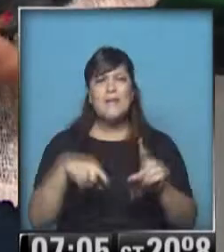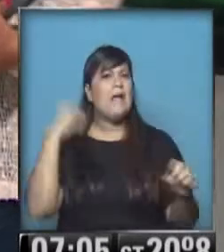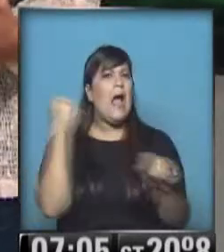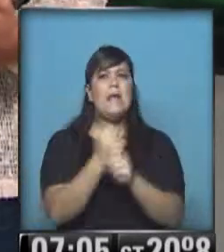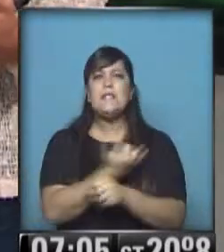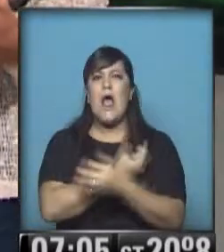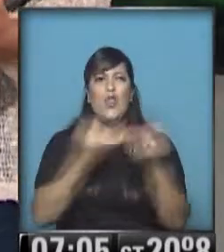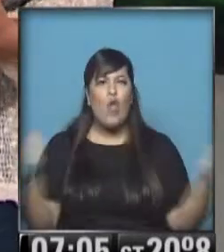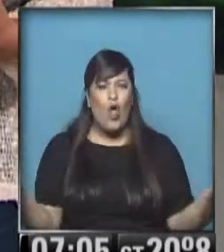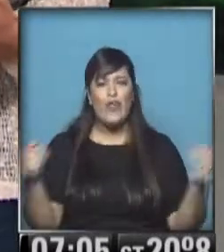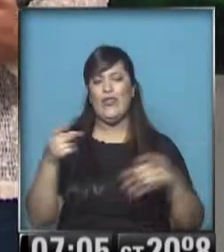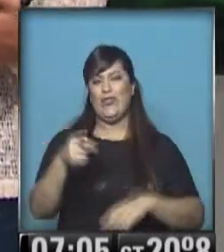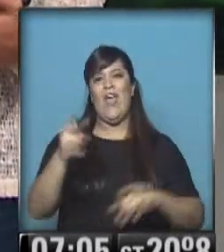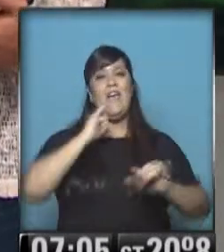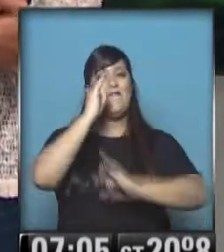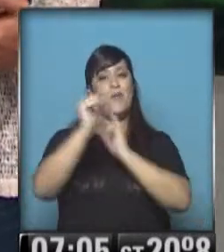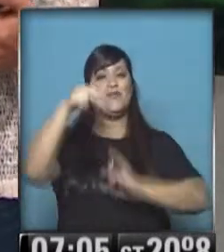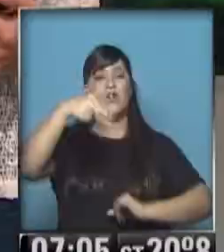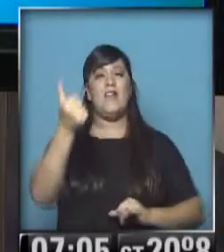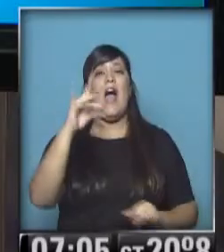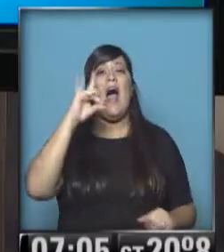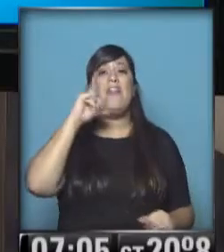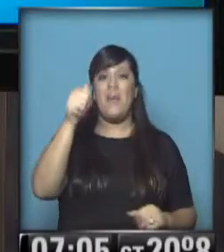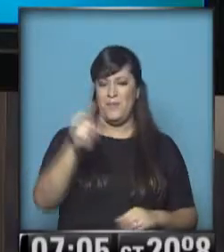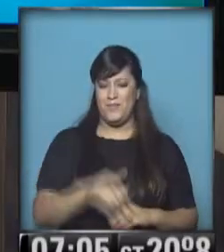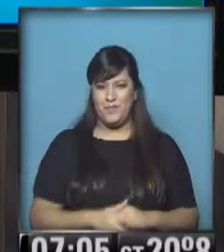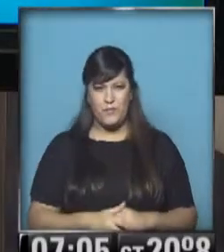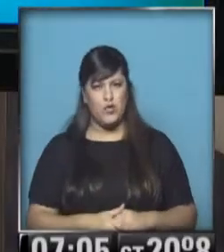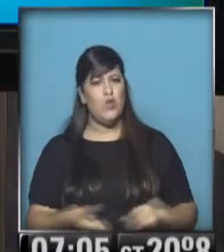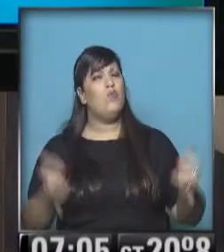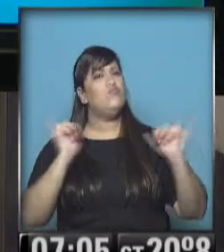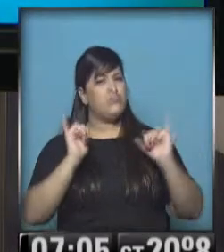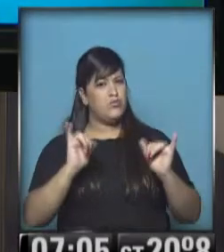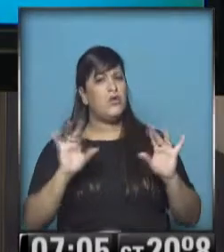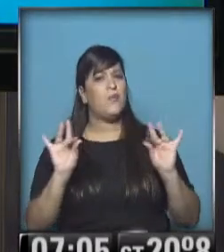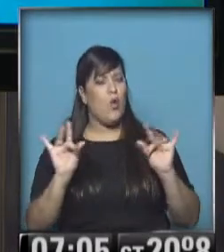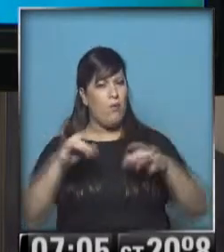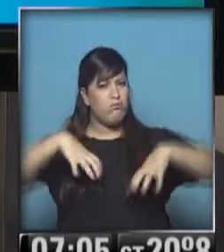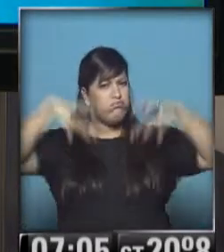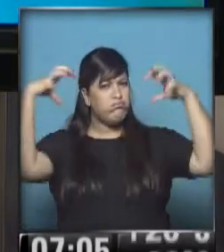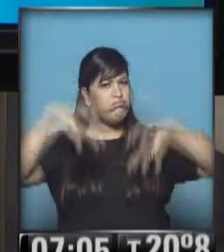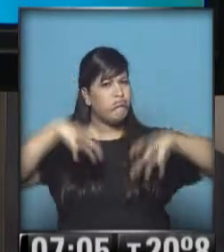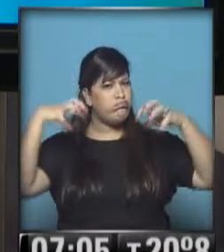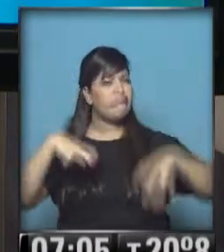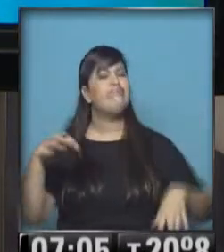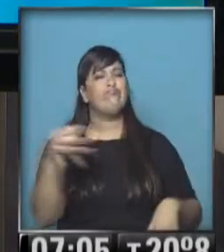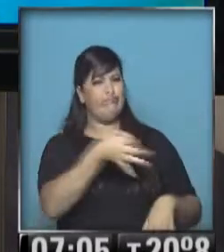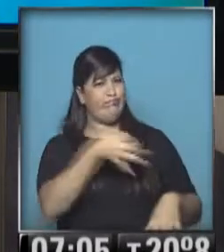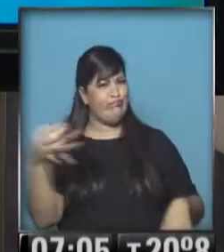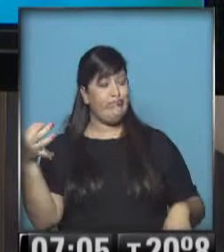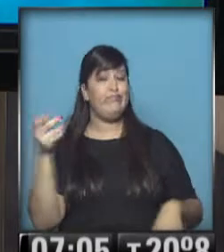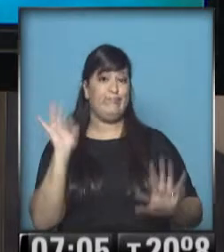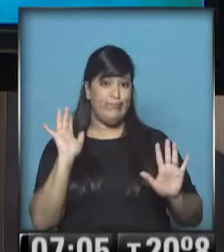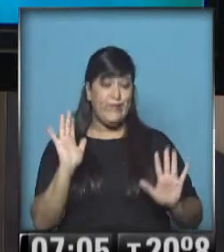llegará? Sí, la el calor. La tiene sí, Nadia. Calor, claro, Nadia, a ver. Sí, qué complicado con tanto calor, ¿no es cierto? Si bien